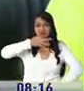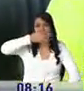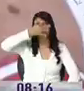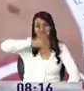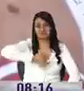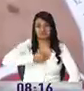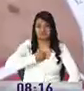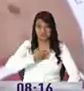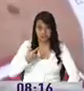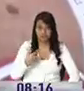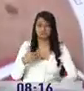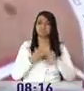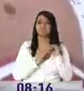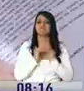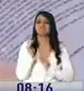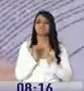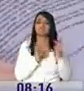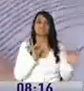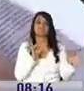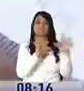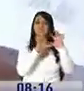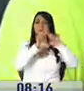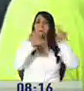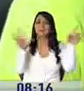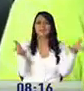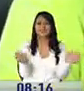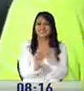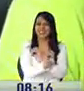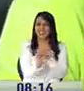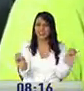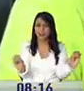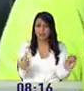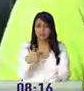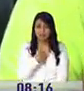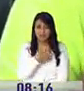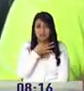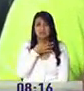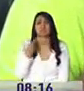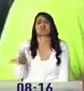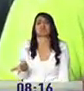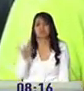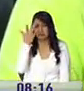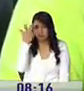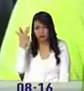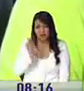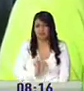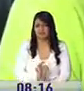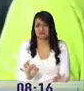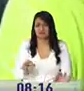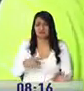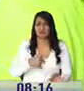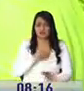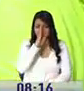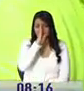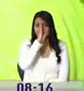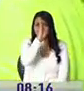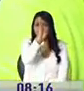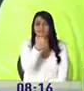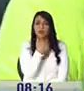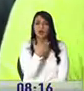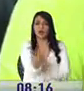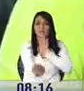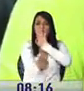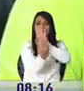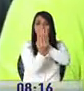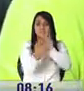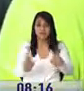que no tendría ninguna vinculación con dicha empresa nada debe nada teme y a estoy dando la cara Ojalá el